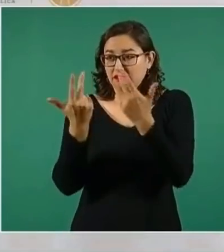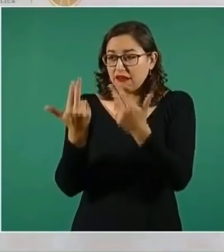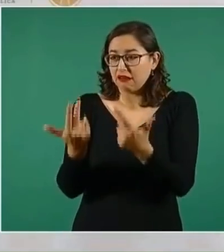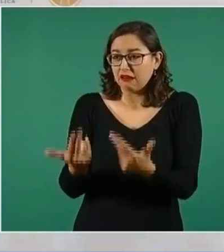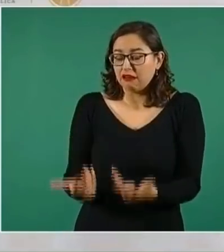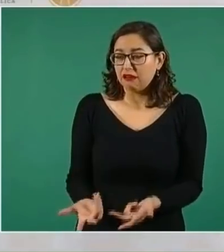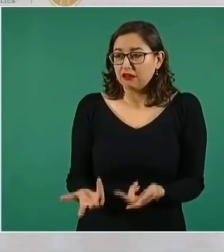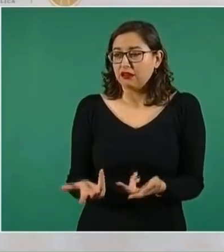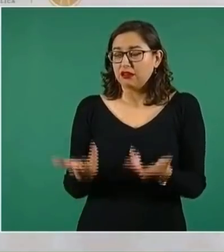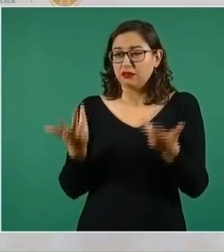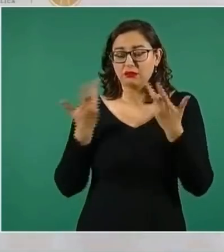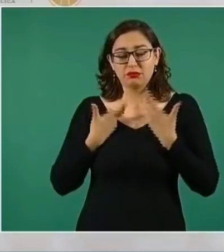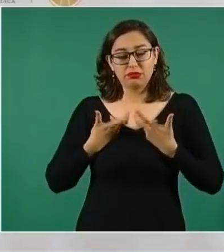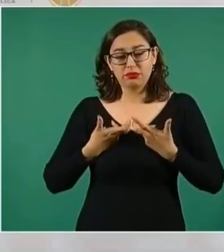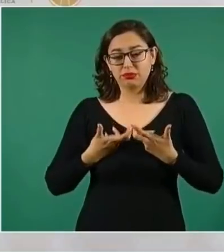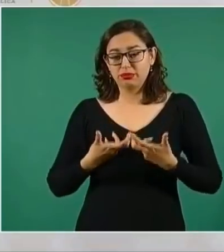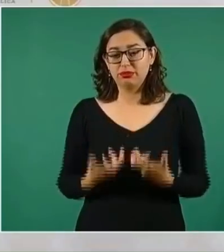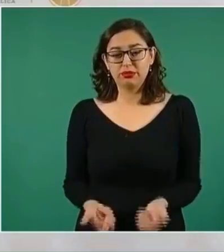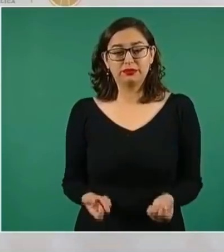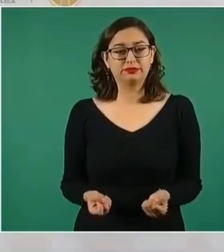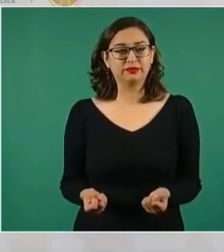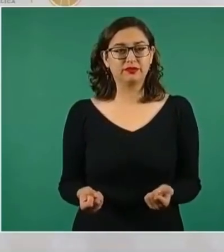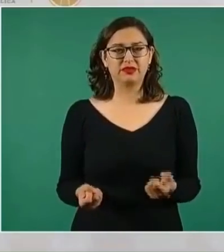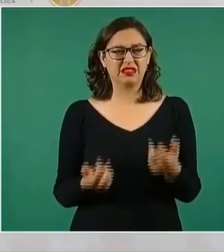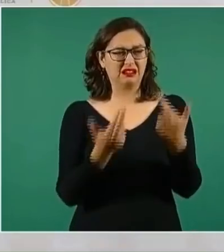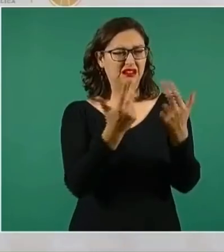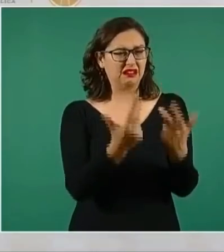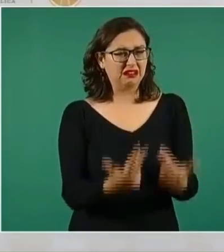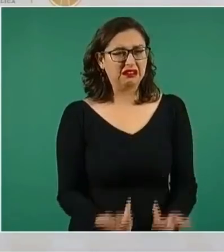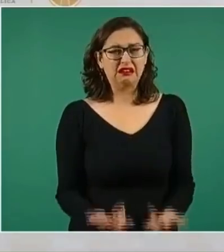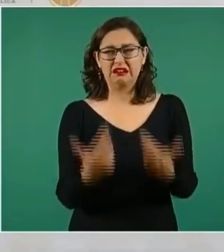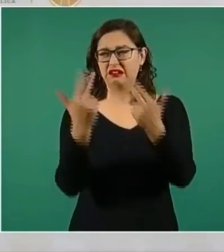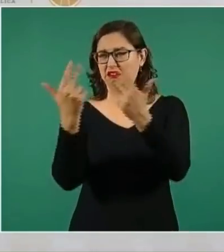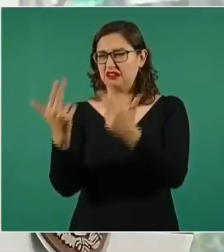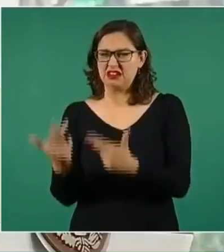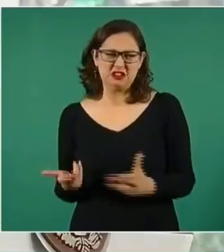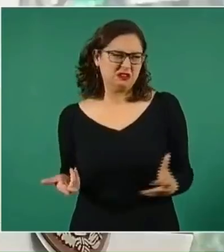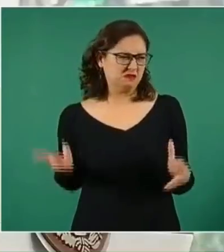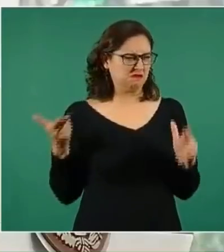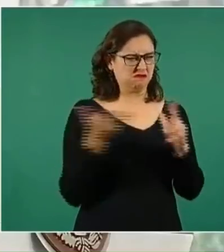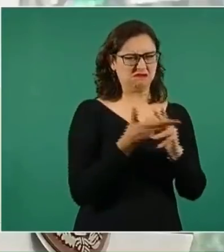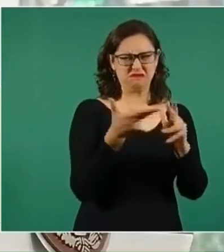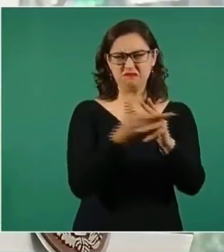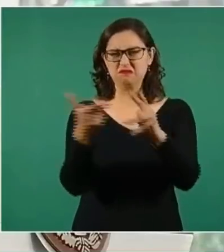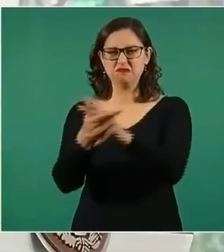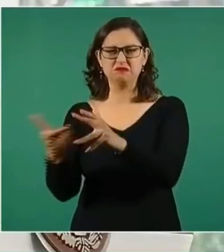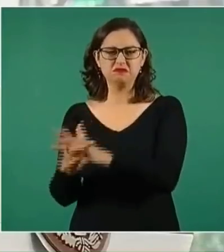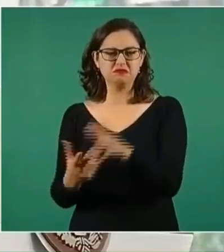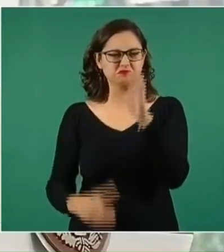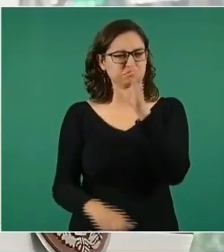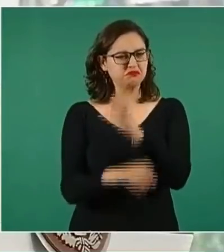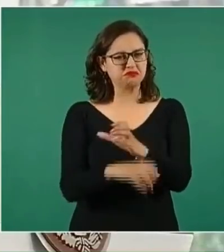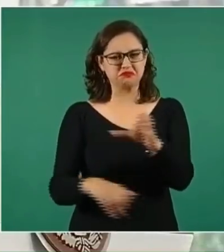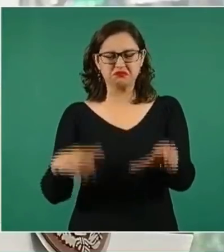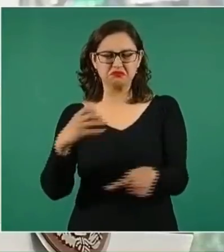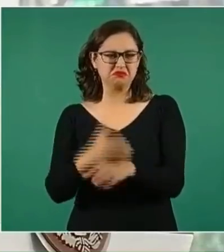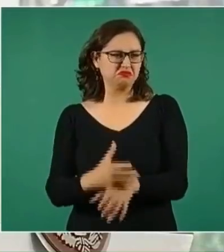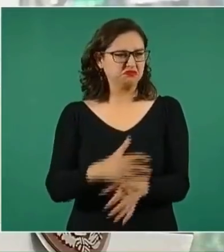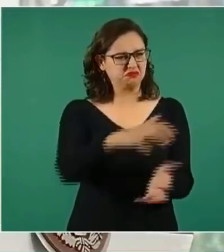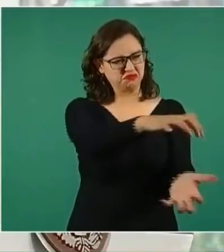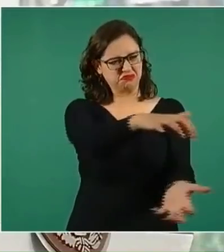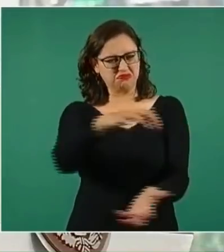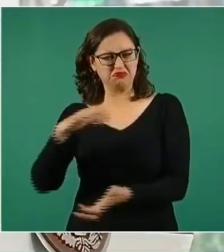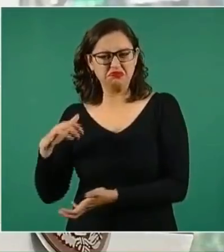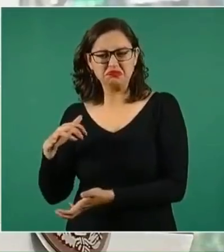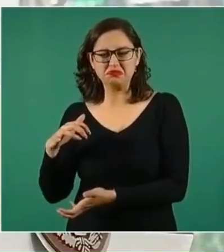destruir, matar para obtener y poseer. Esta es la razón